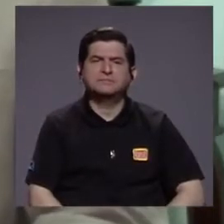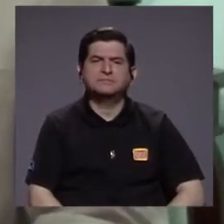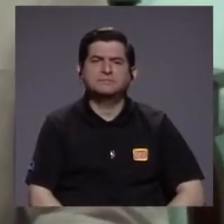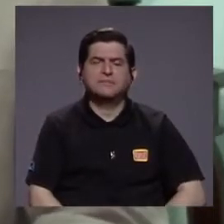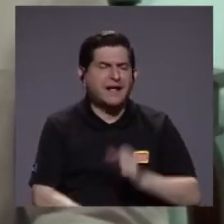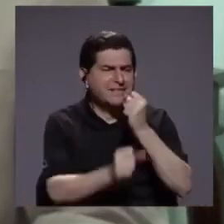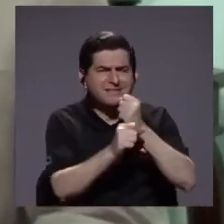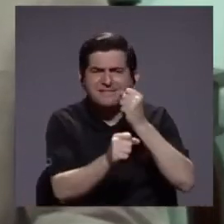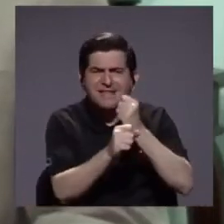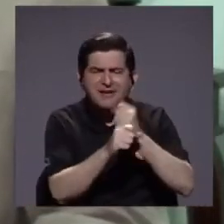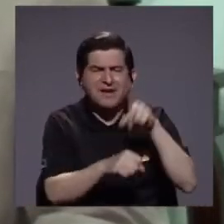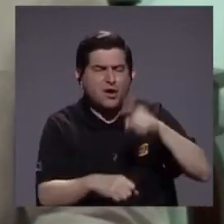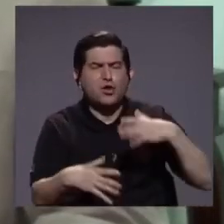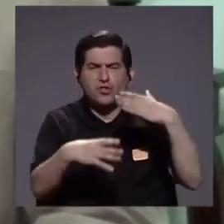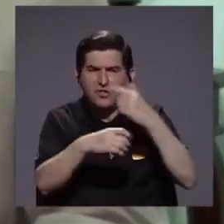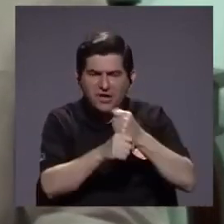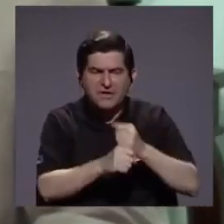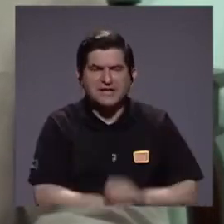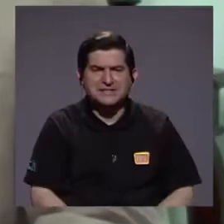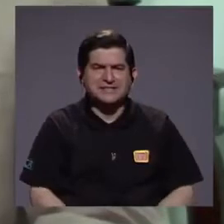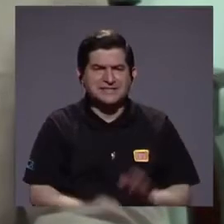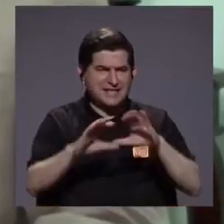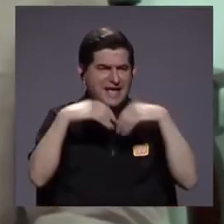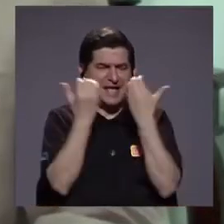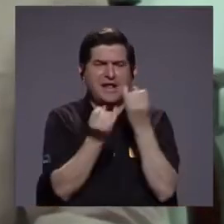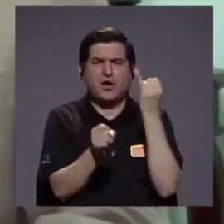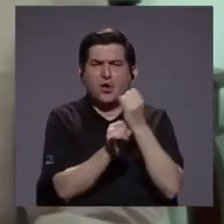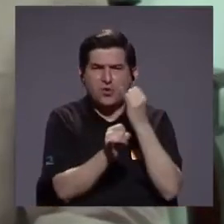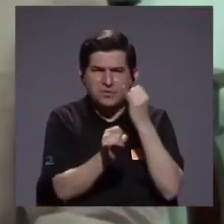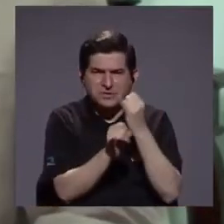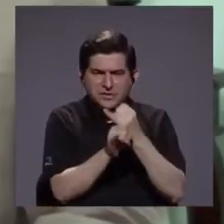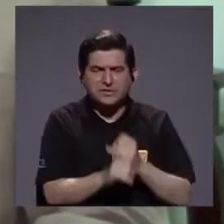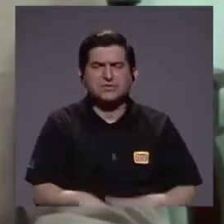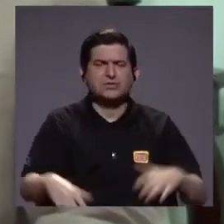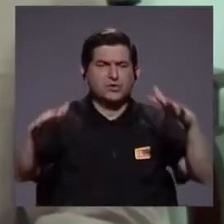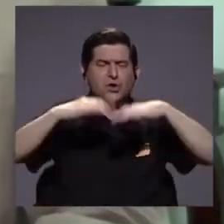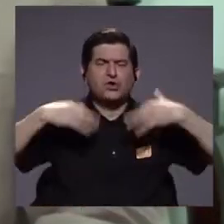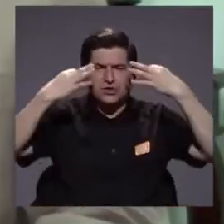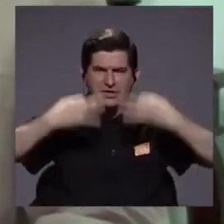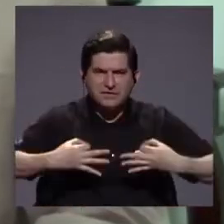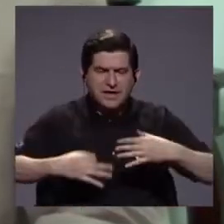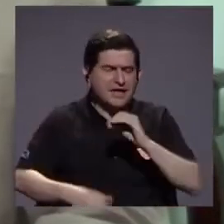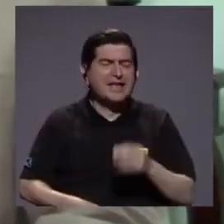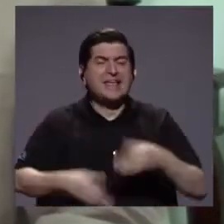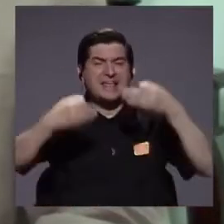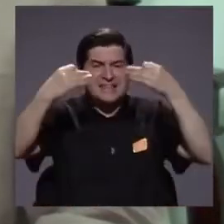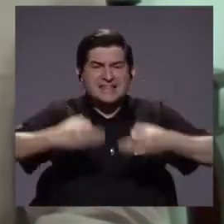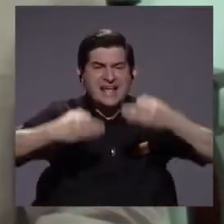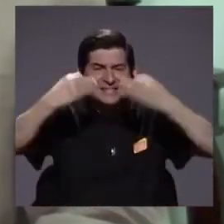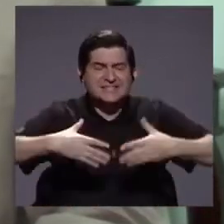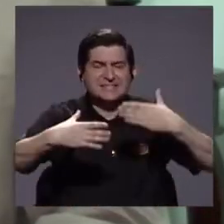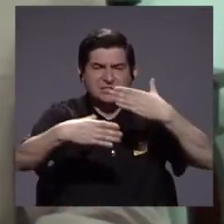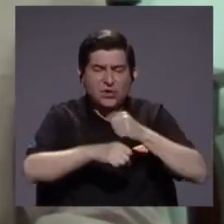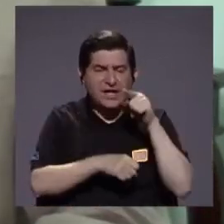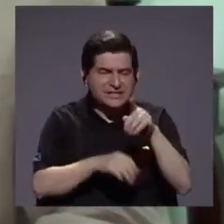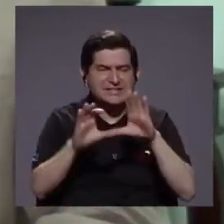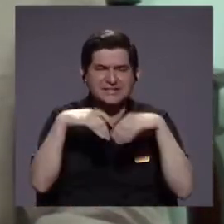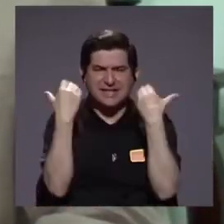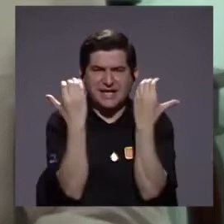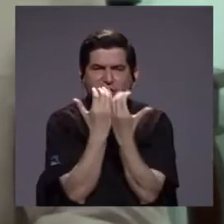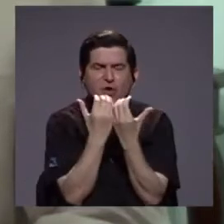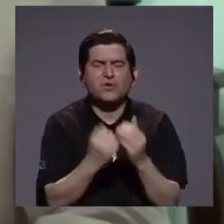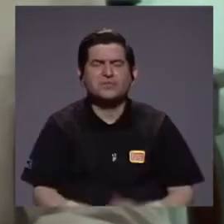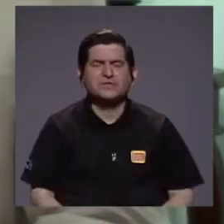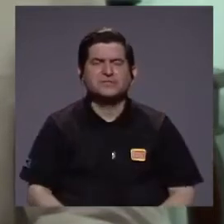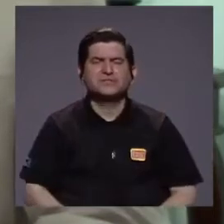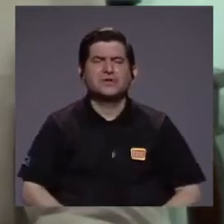las labores que debe ejecutar la Comisión Institucional de Planta Física y las decisiones que se toman en esa Comisión Institucional